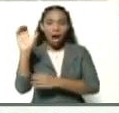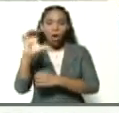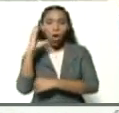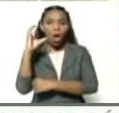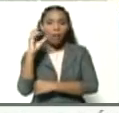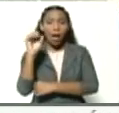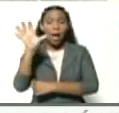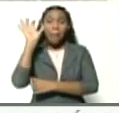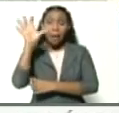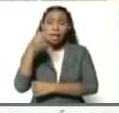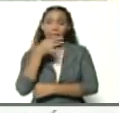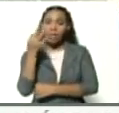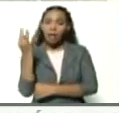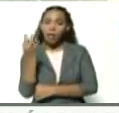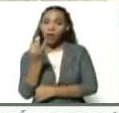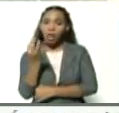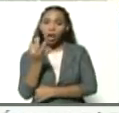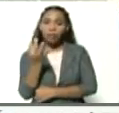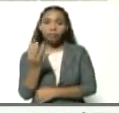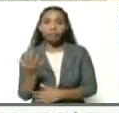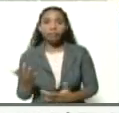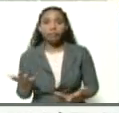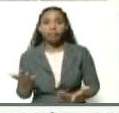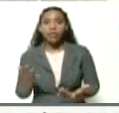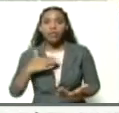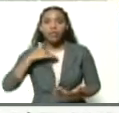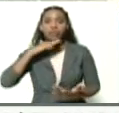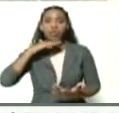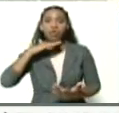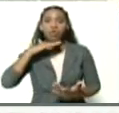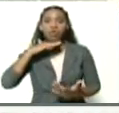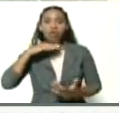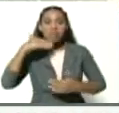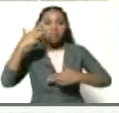país verdaderamente, bueno, lleno